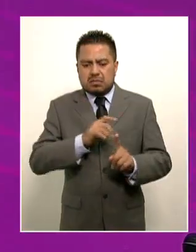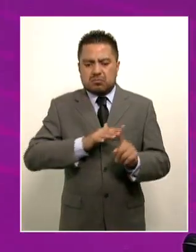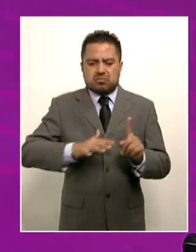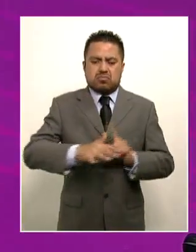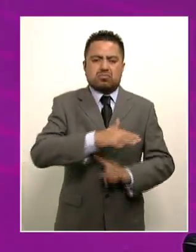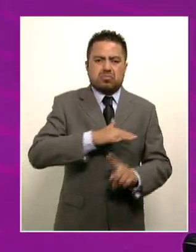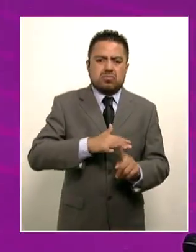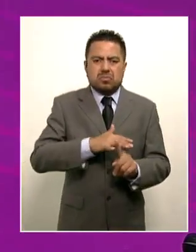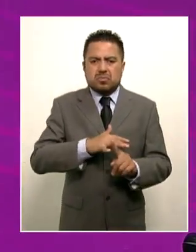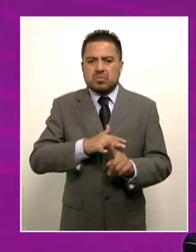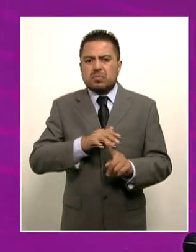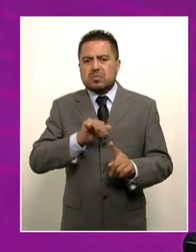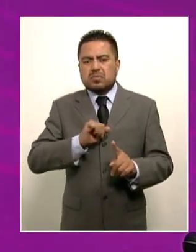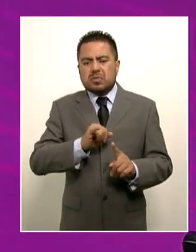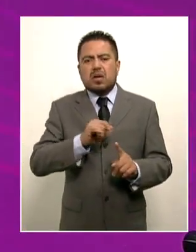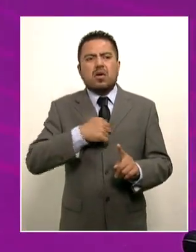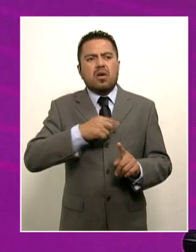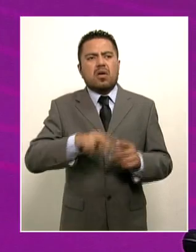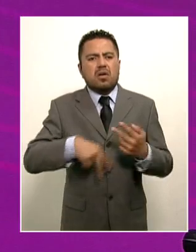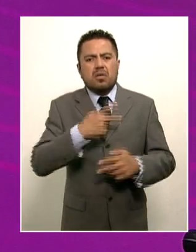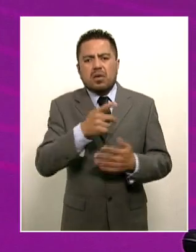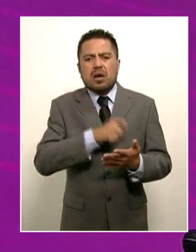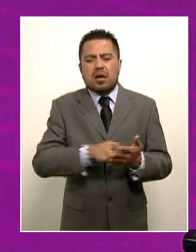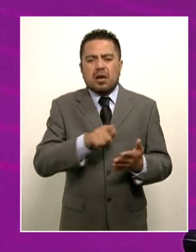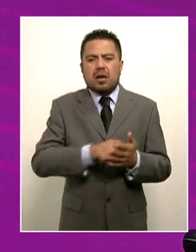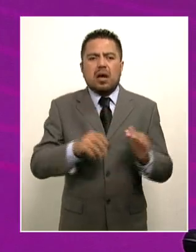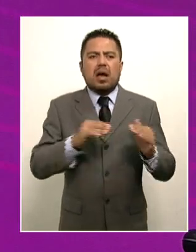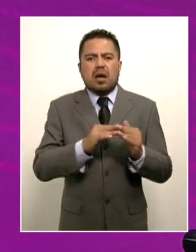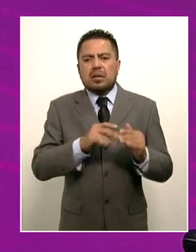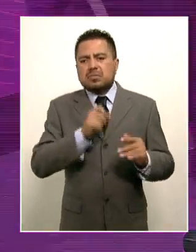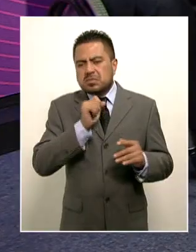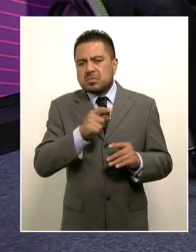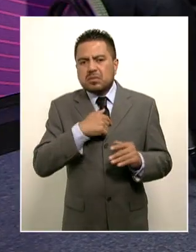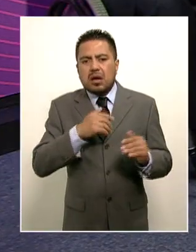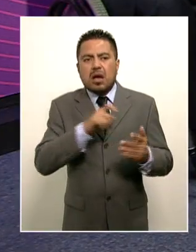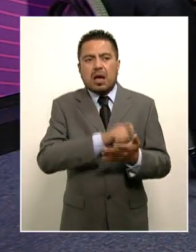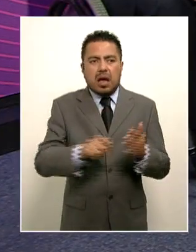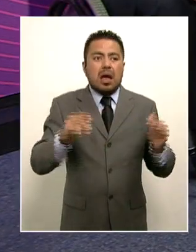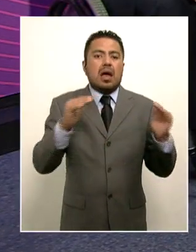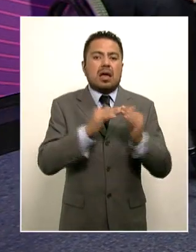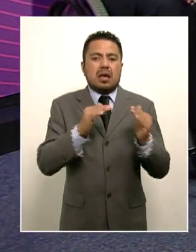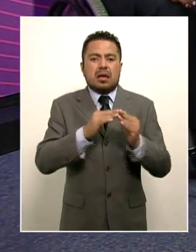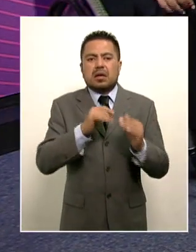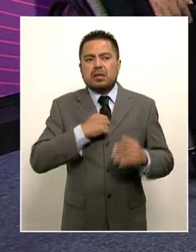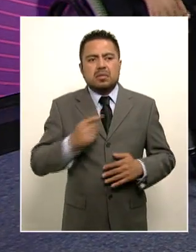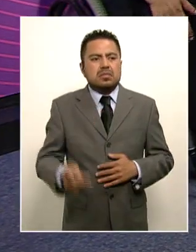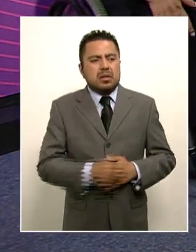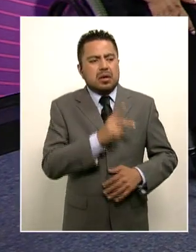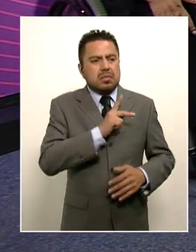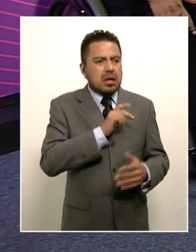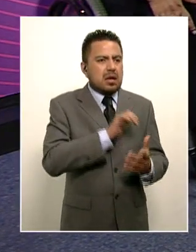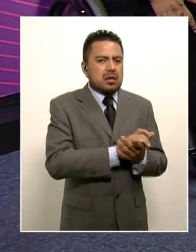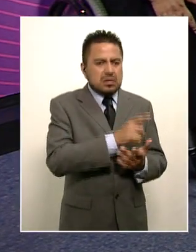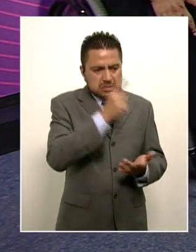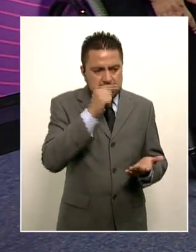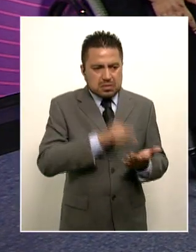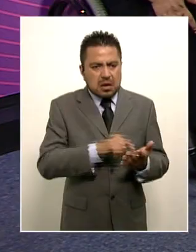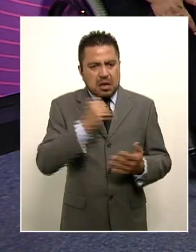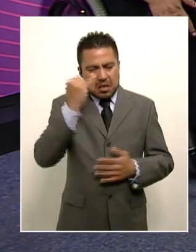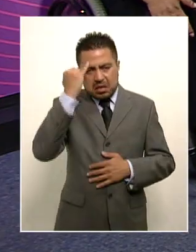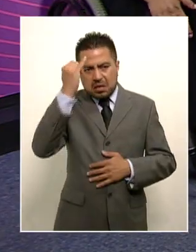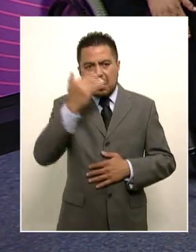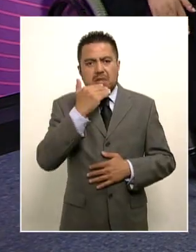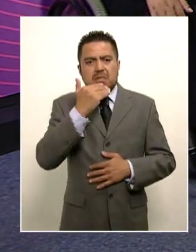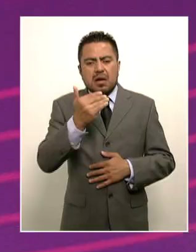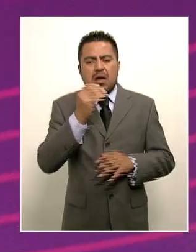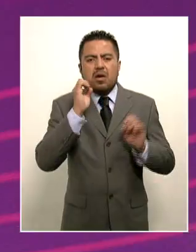¿no? Si yo si tienes un problema contable, le hablas al administrador. Claro, si voy a comprar una casa, pues le pregunto a mi esposa si cree que es una buena idea,